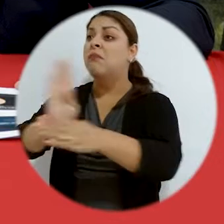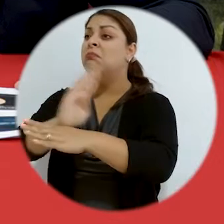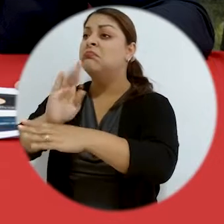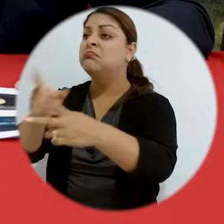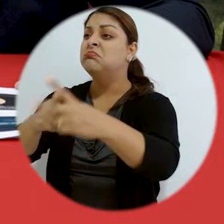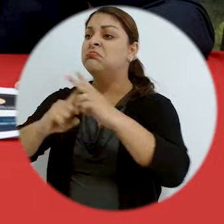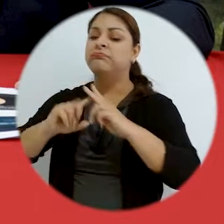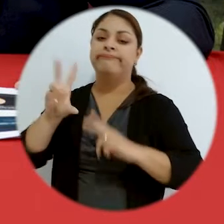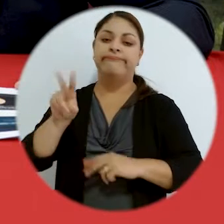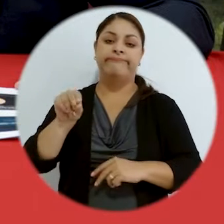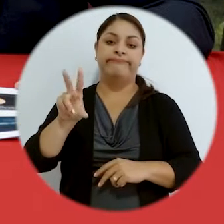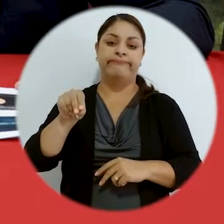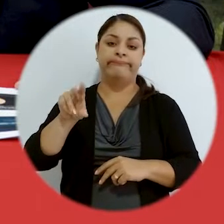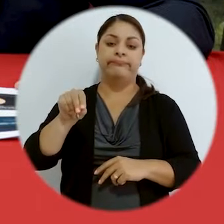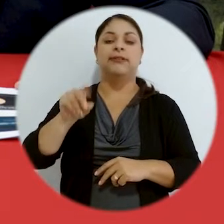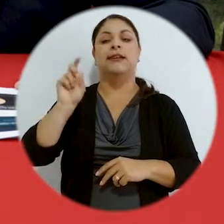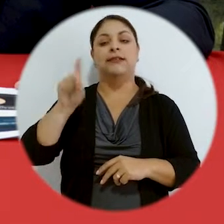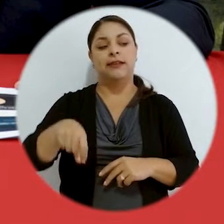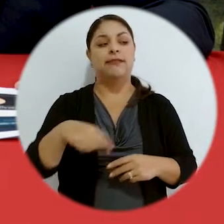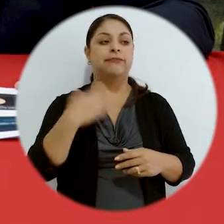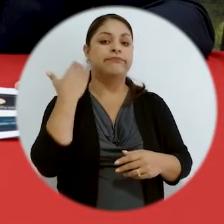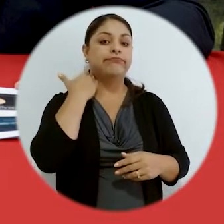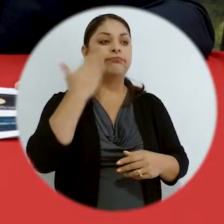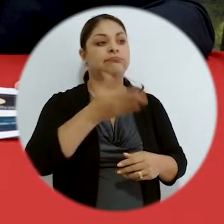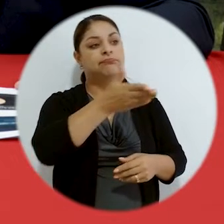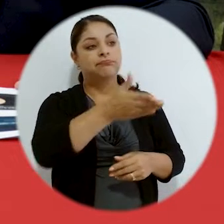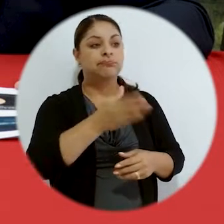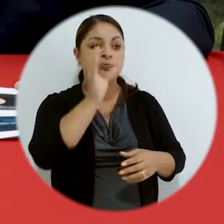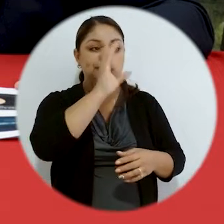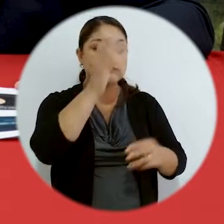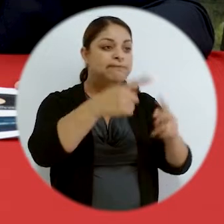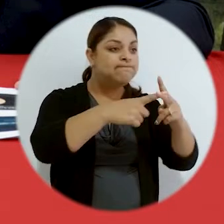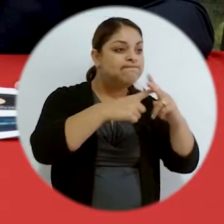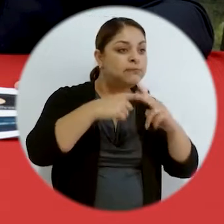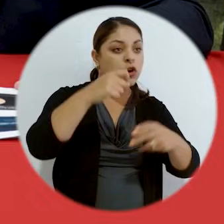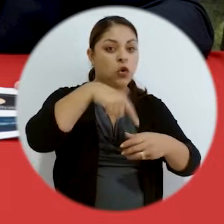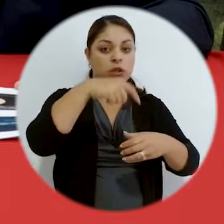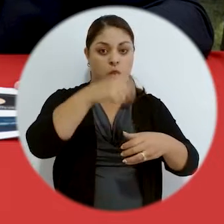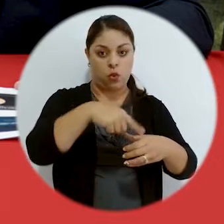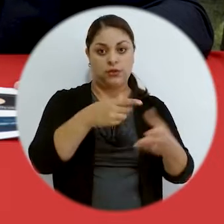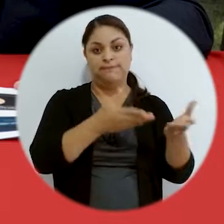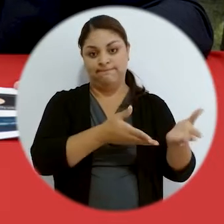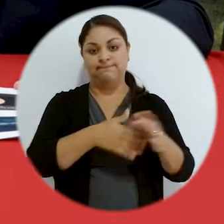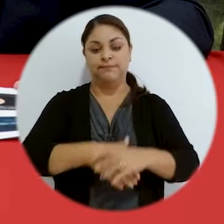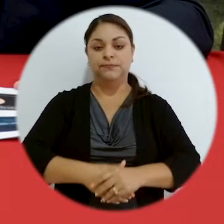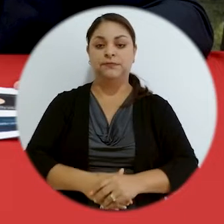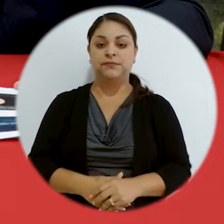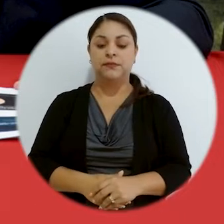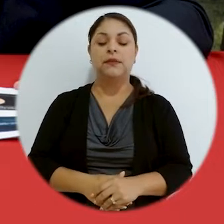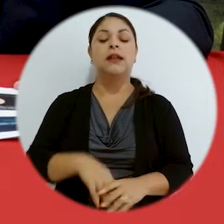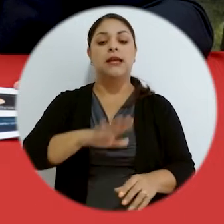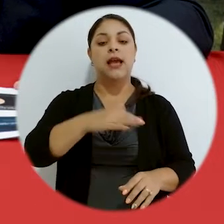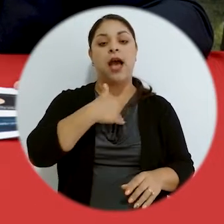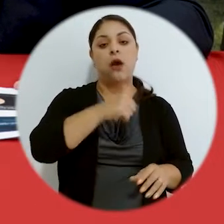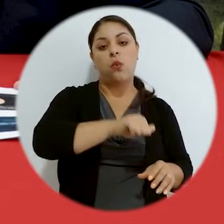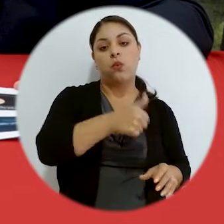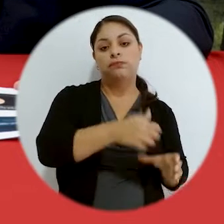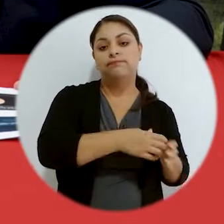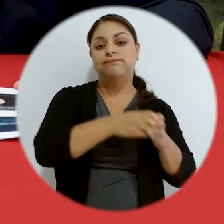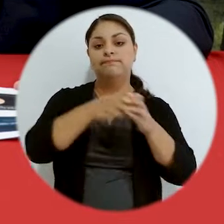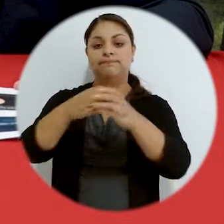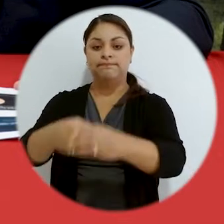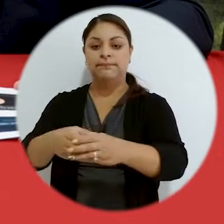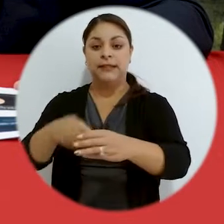el mercado formal y inmediatamente tendrían que acudir a mercados para el gota a gota. Claro. Y hay